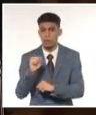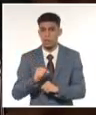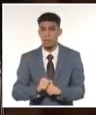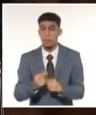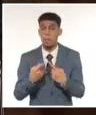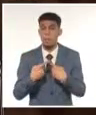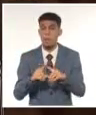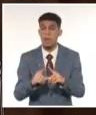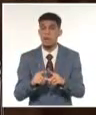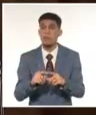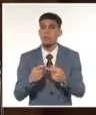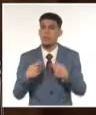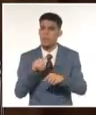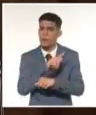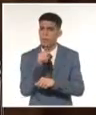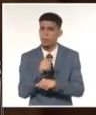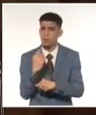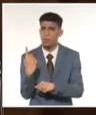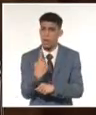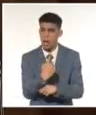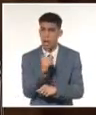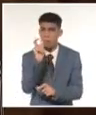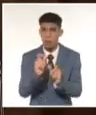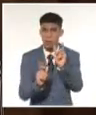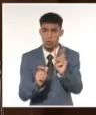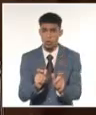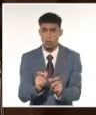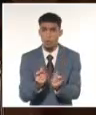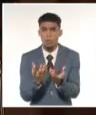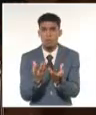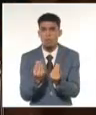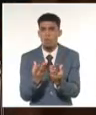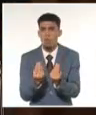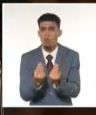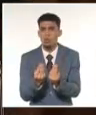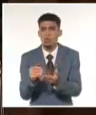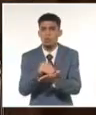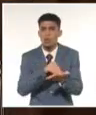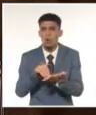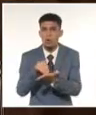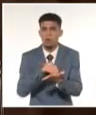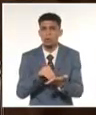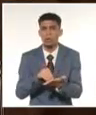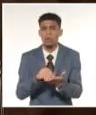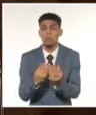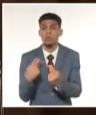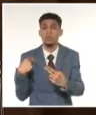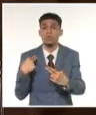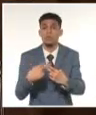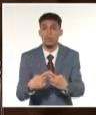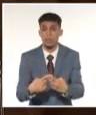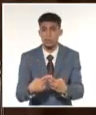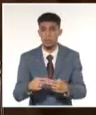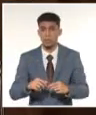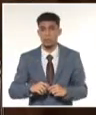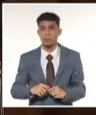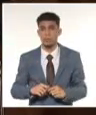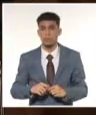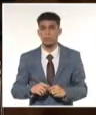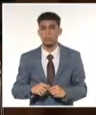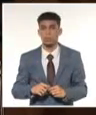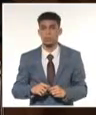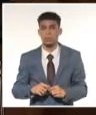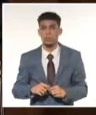cabe preguntarse: ¿cuál es la fuente de tanto optimismo y de tanta confianza? Que sean